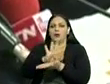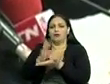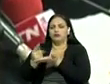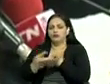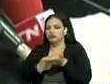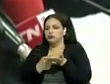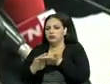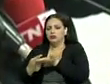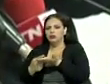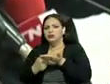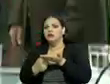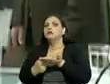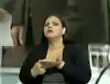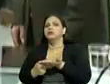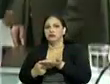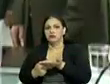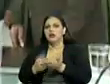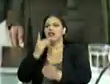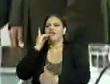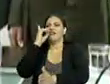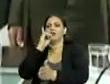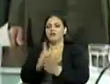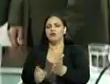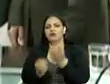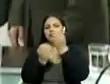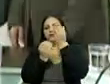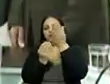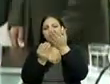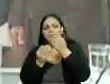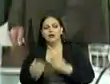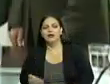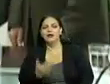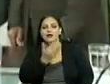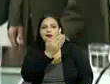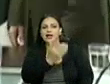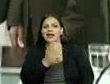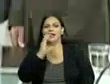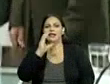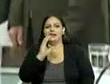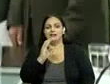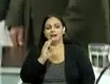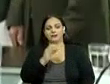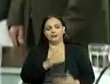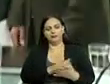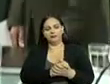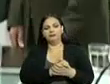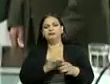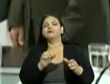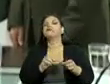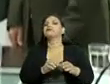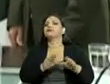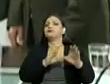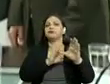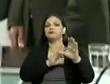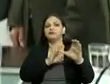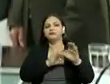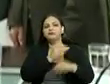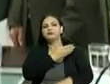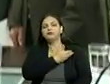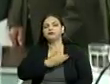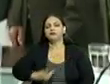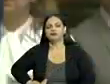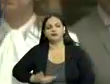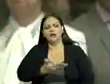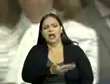Raúl Tello quiere ir más allá y anuncia que se ha iniciado una investigación a los ex miembros del Consejo Electoral, que serían los principales responsables de